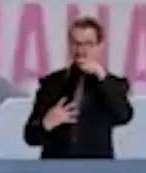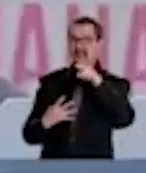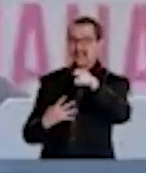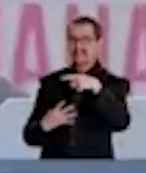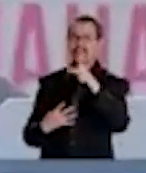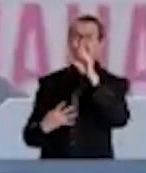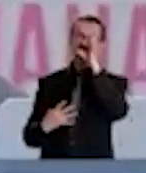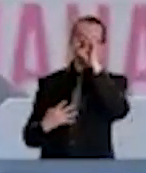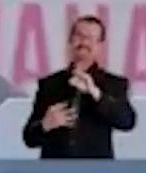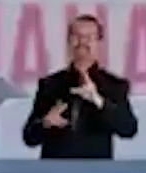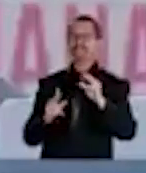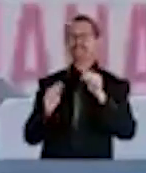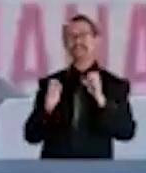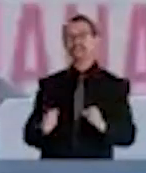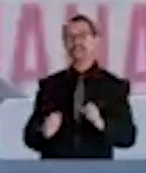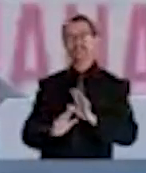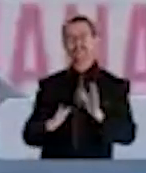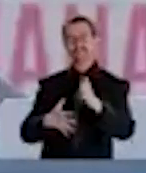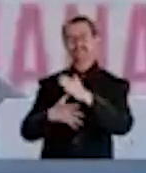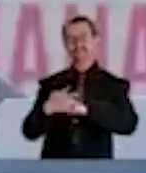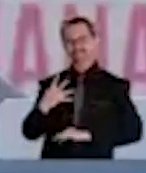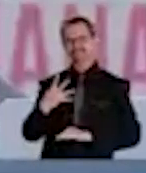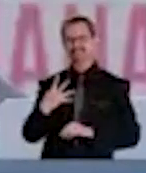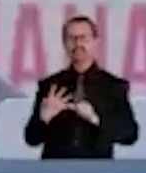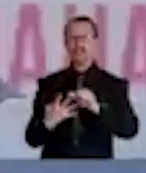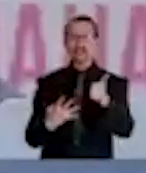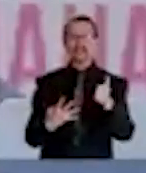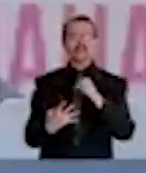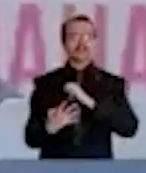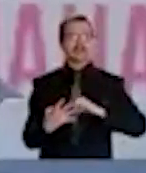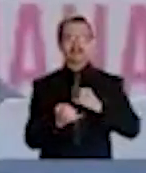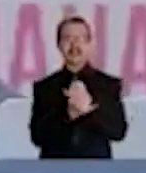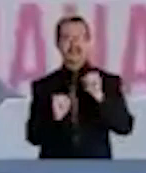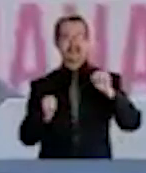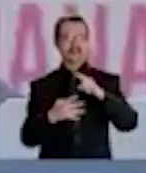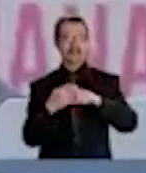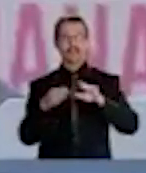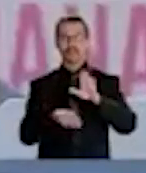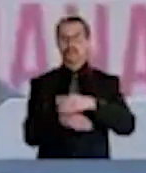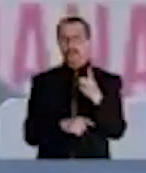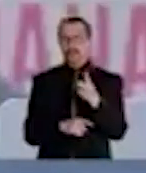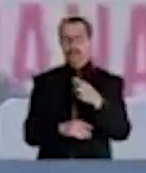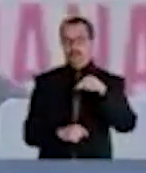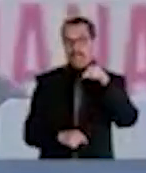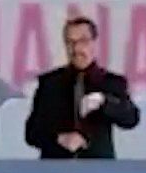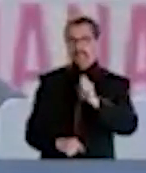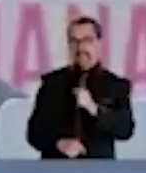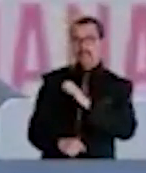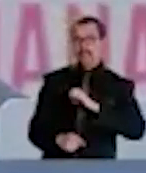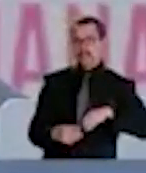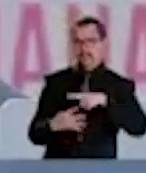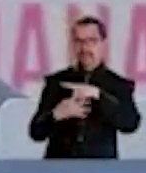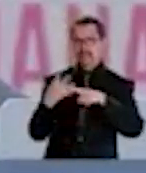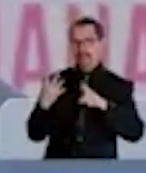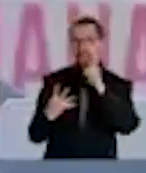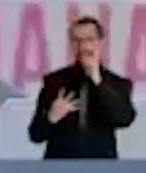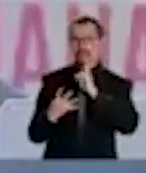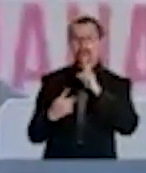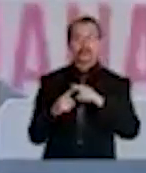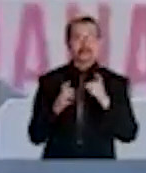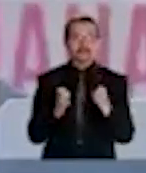independiente porque no hay mujeres no hay mujeres en este en este panel hablemos de la triplete